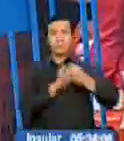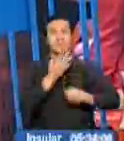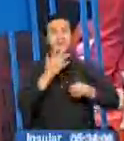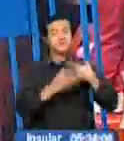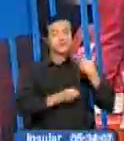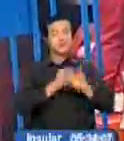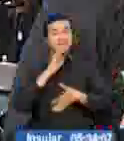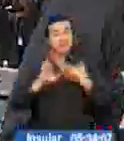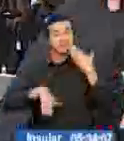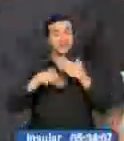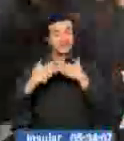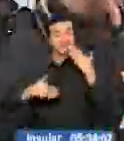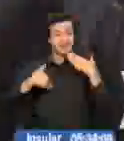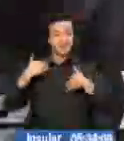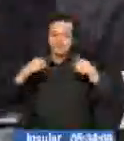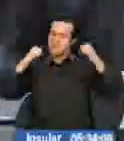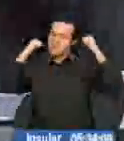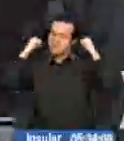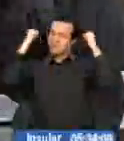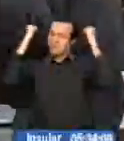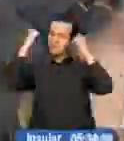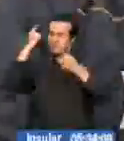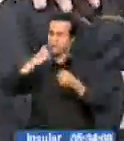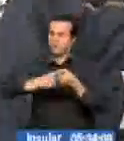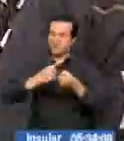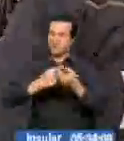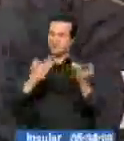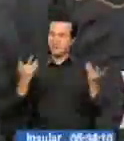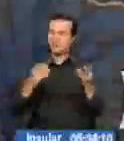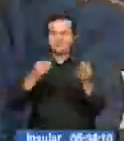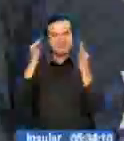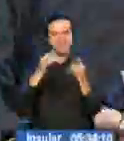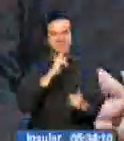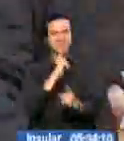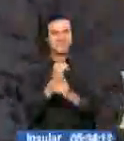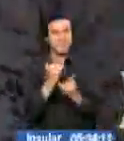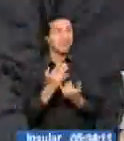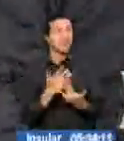quiteños vivieron el momento. ¡Y que viva Quito!